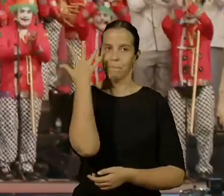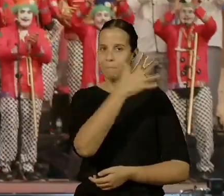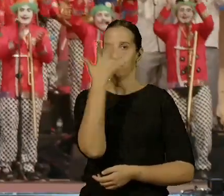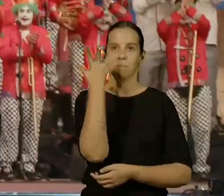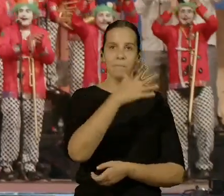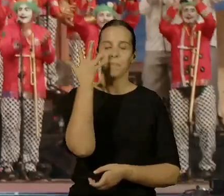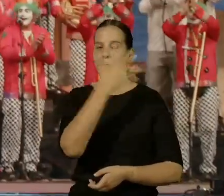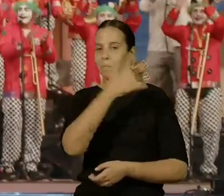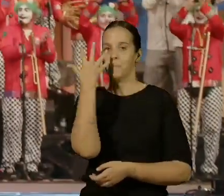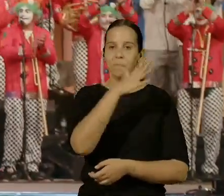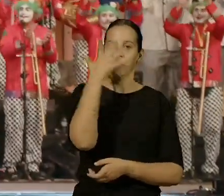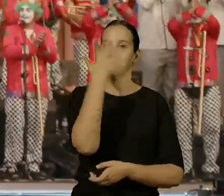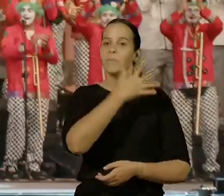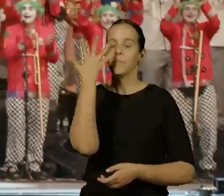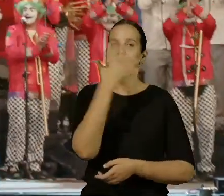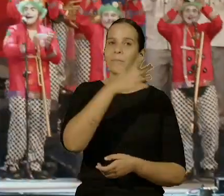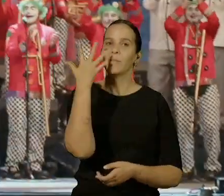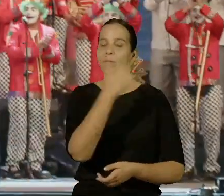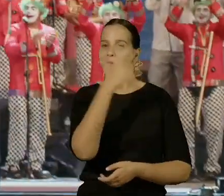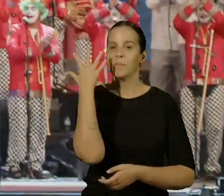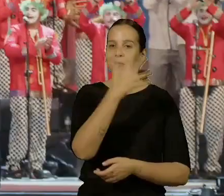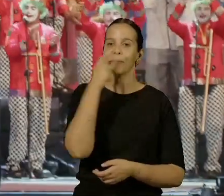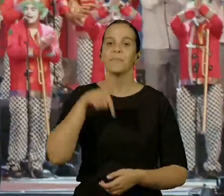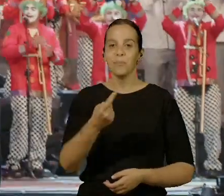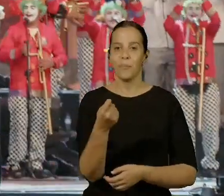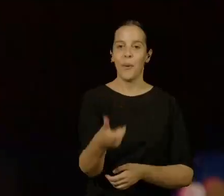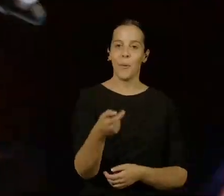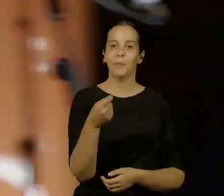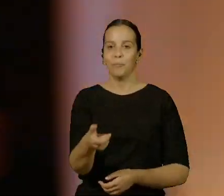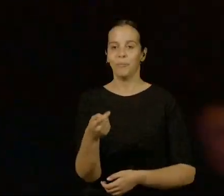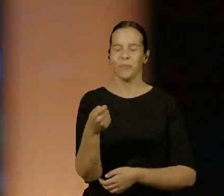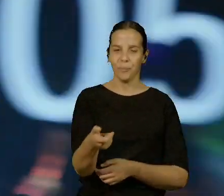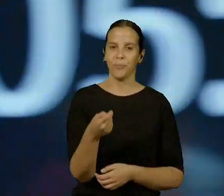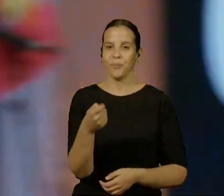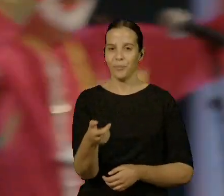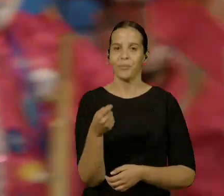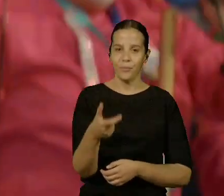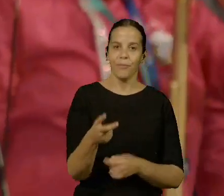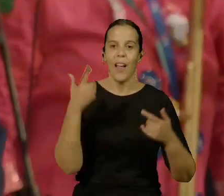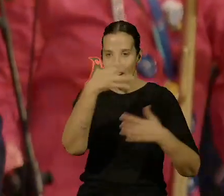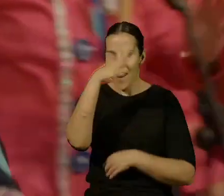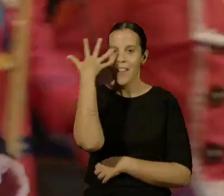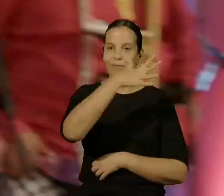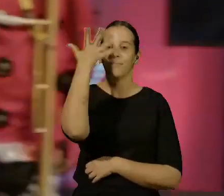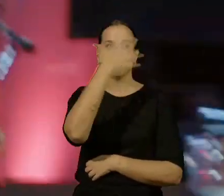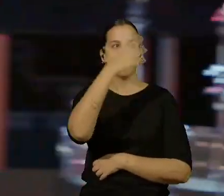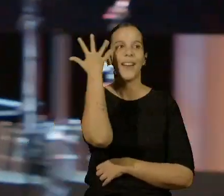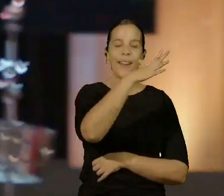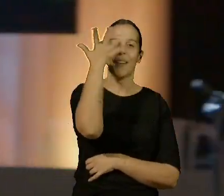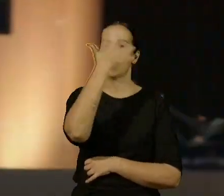Carnavales, carnavales, carnavales aquí en Puerto Rosario. Carnavales.